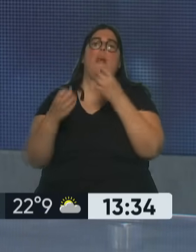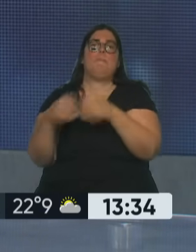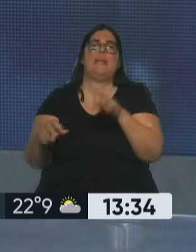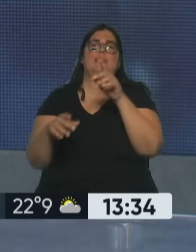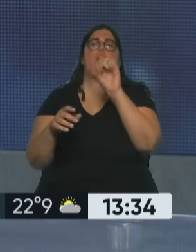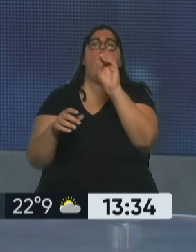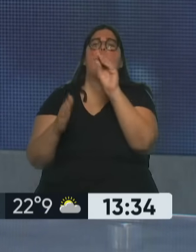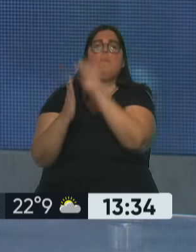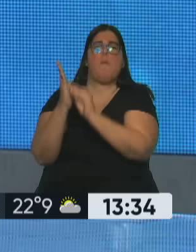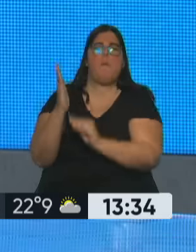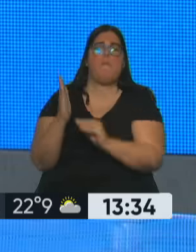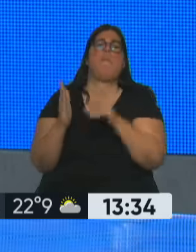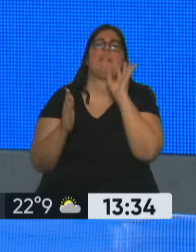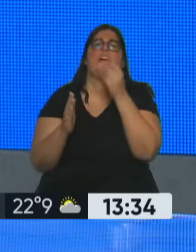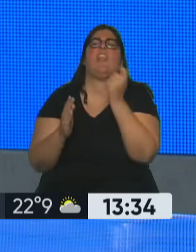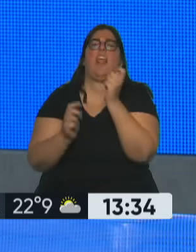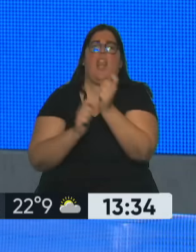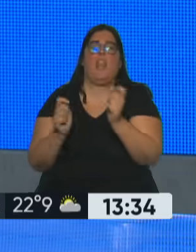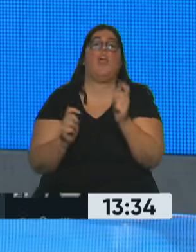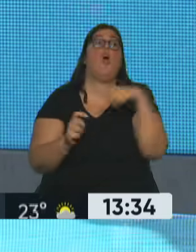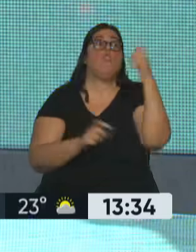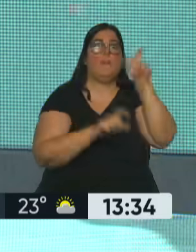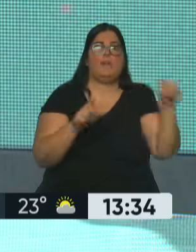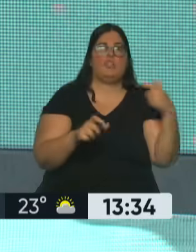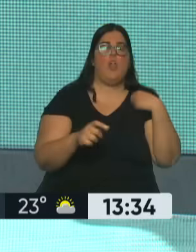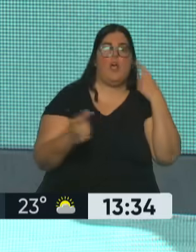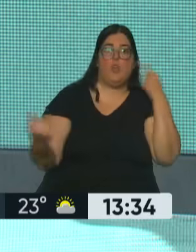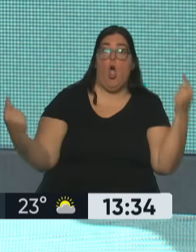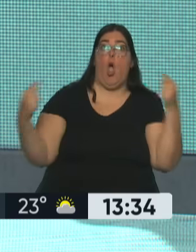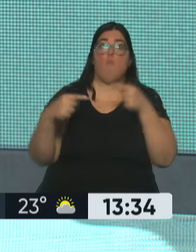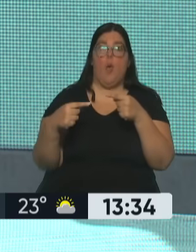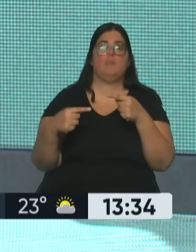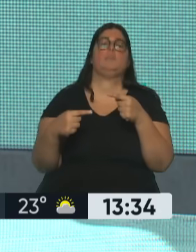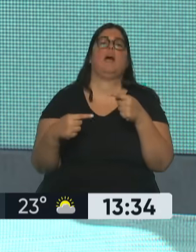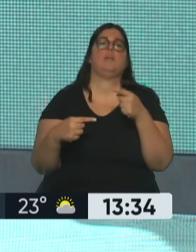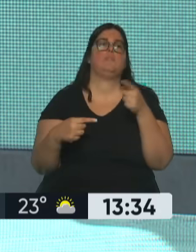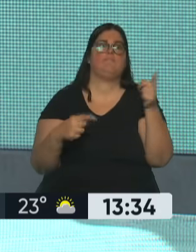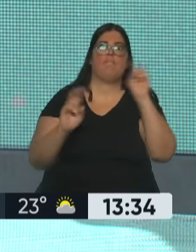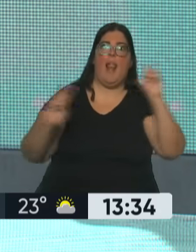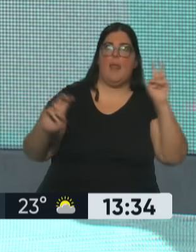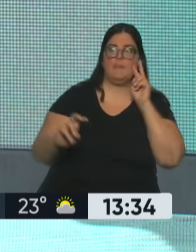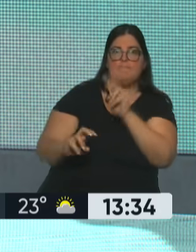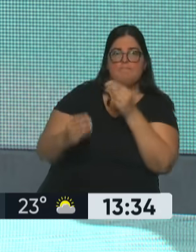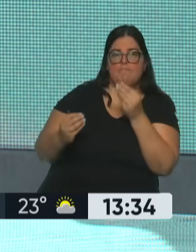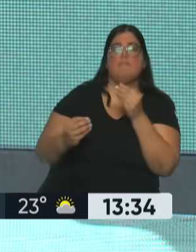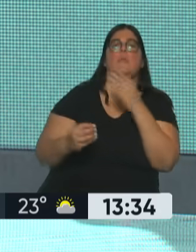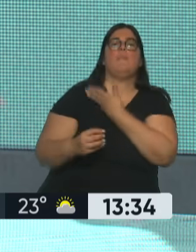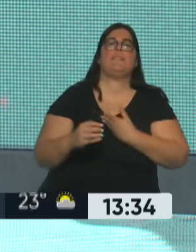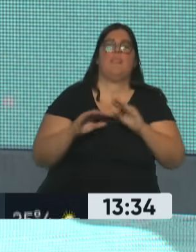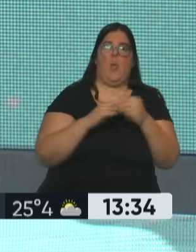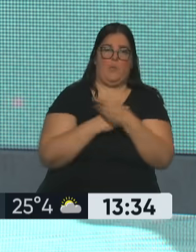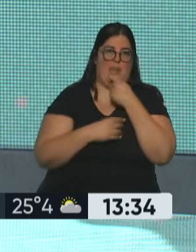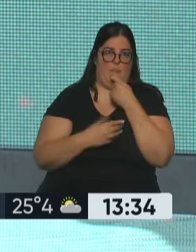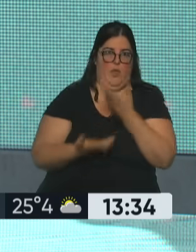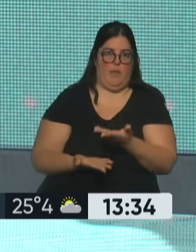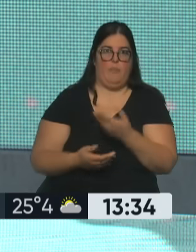sentido y que encendieron las alarmas de quienes se oponen, digamos, bueno, lo veíamos incluso al presidente de Guyana. Por eso es que se empieza a